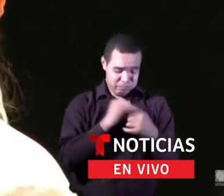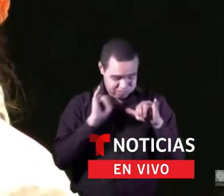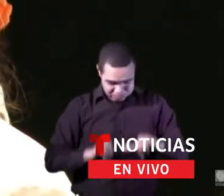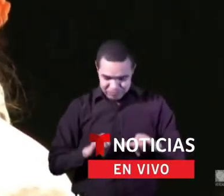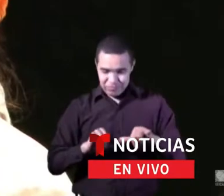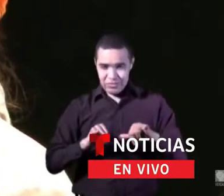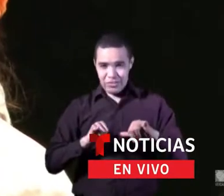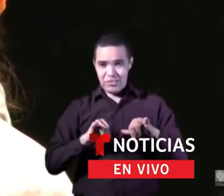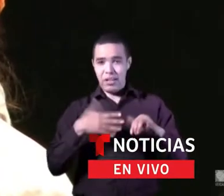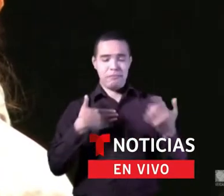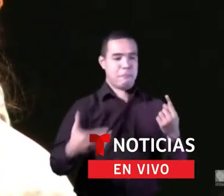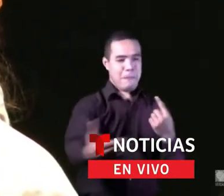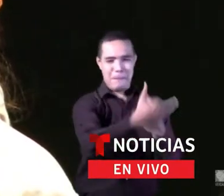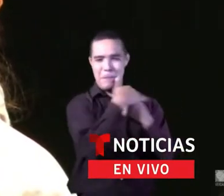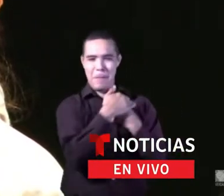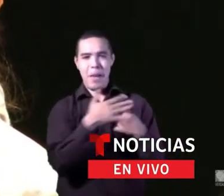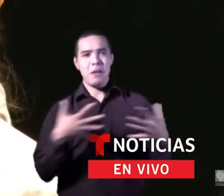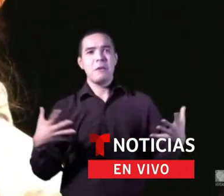conversación